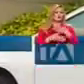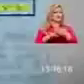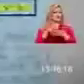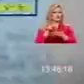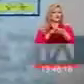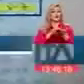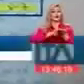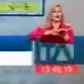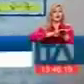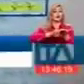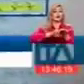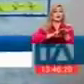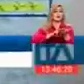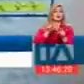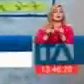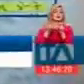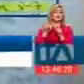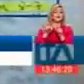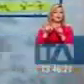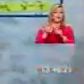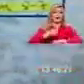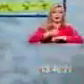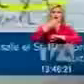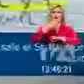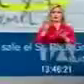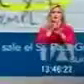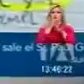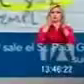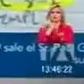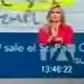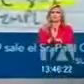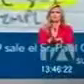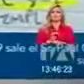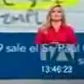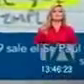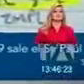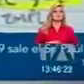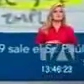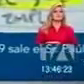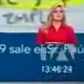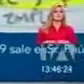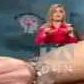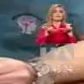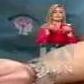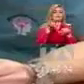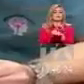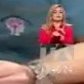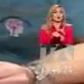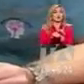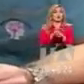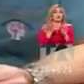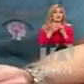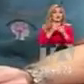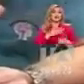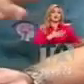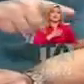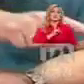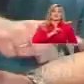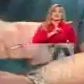se reunieron los procesados con altos funcionarios del IES. Debido a un certificado médico por supuestos problemas